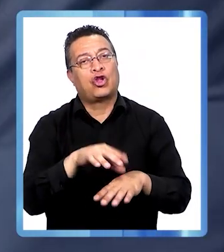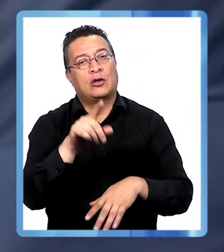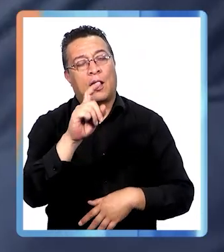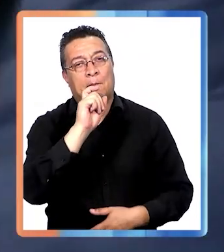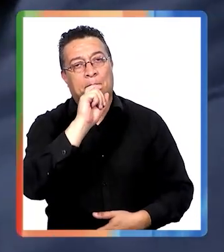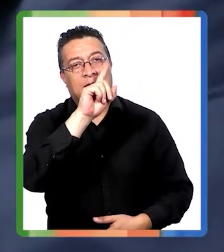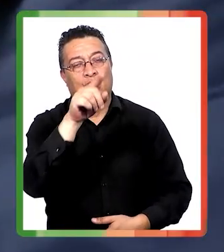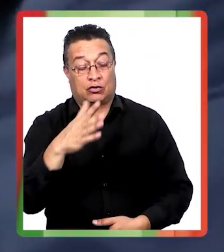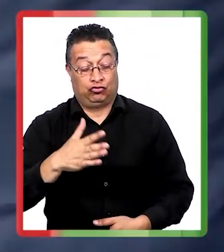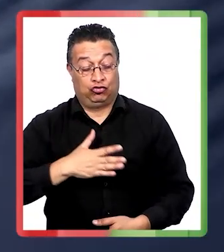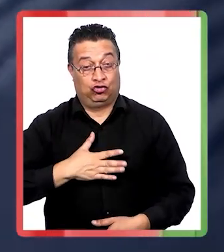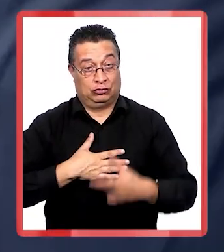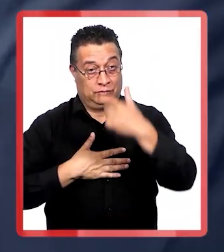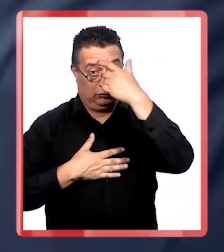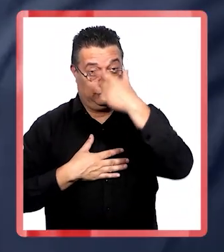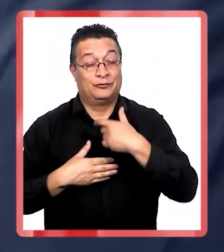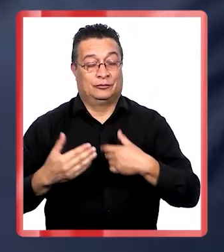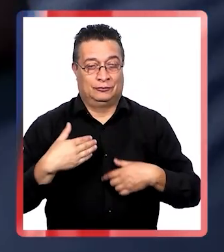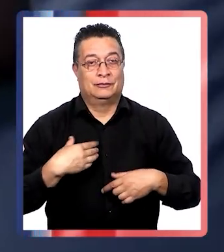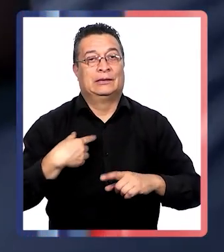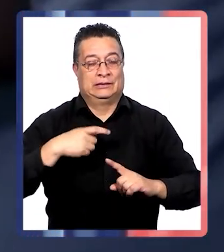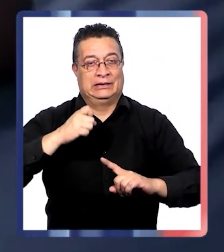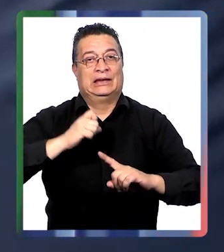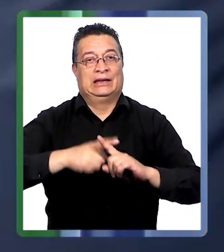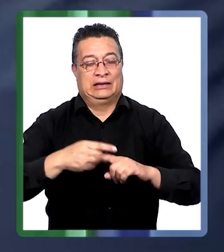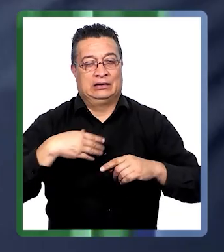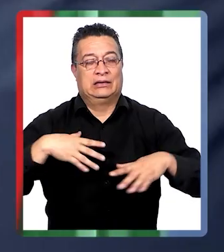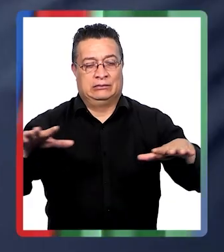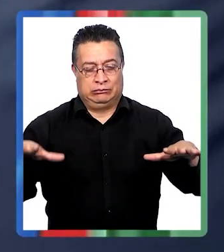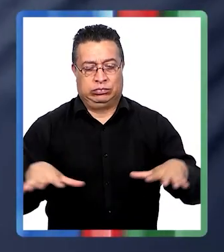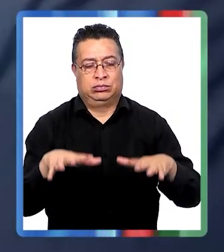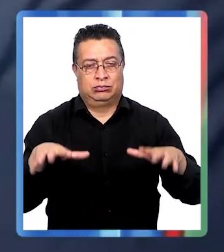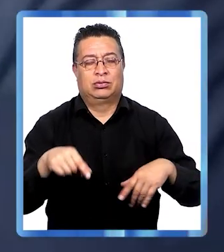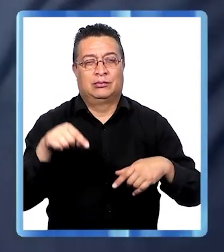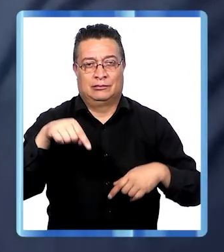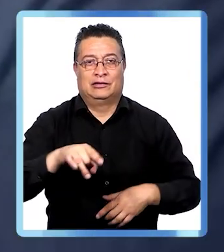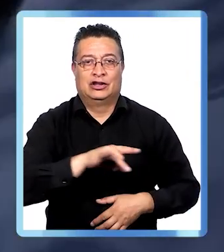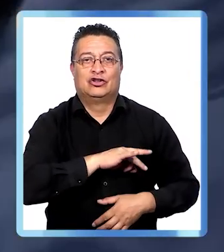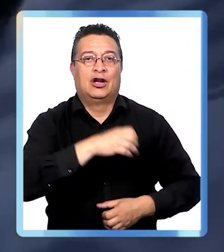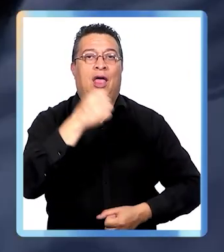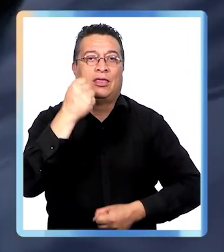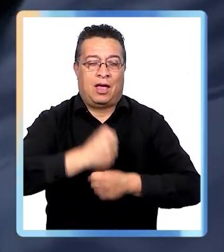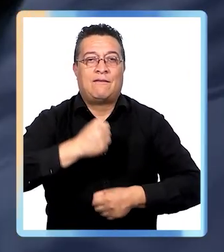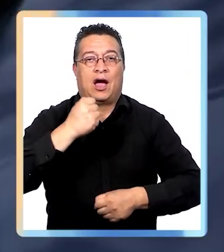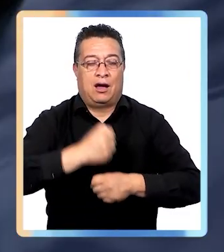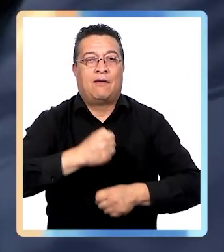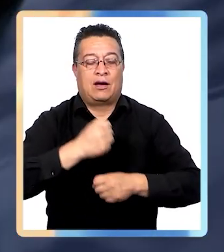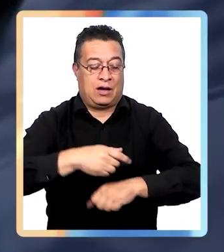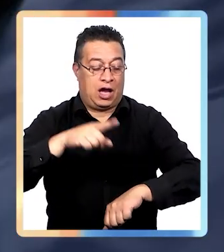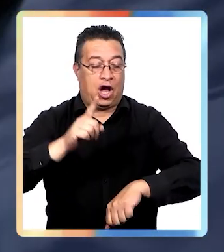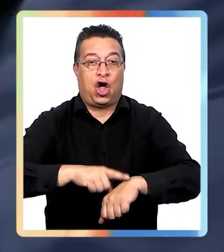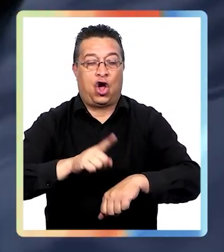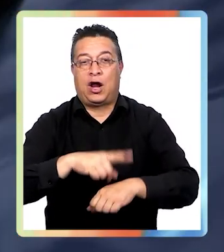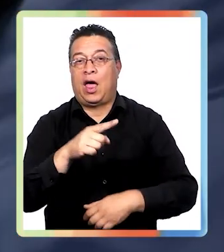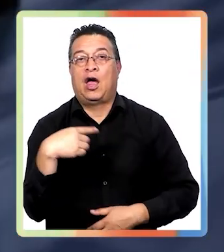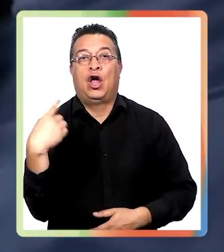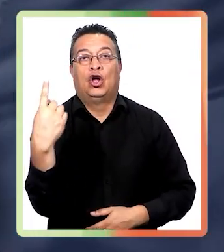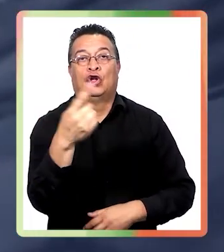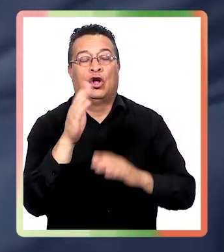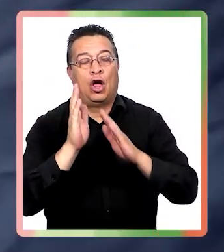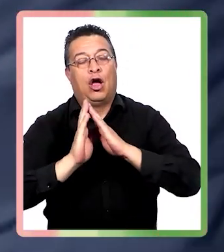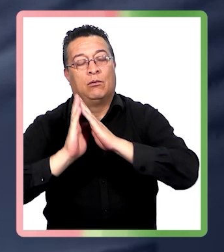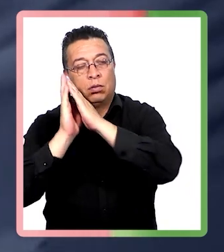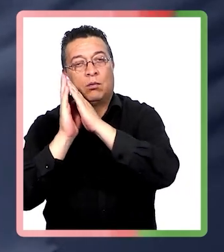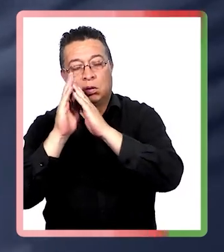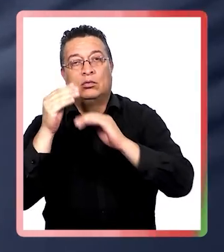ese mismo margen, en mi caso fui de aquellas personas esforzadas que en este país tienden a trabajar en el horario donde la gente